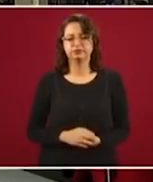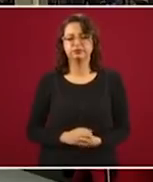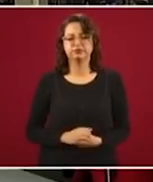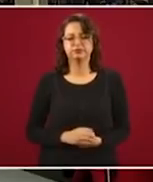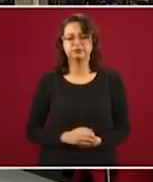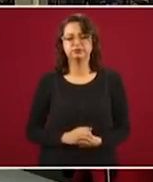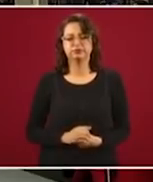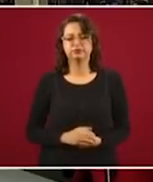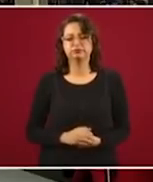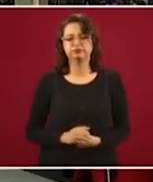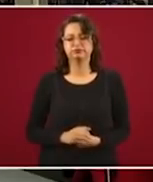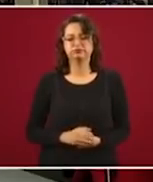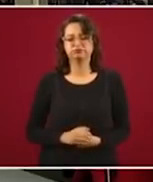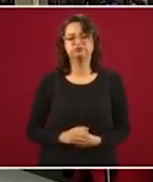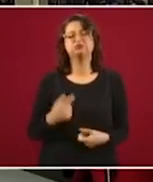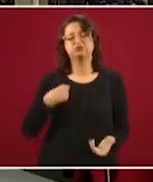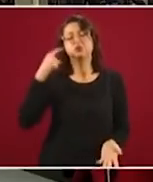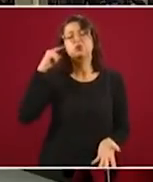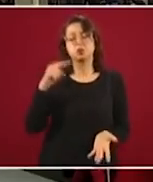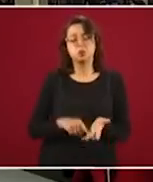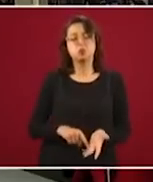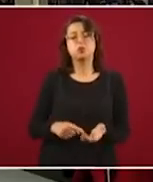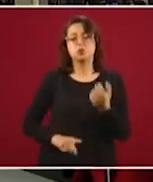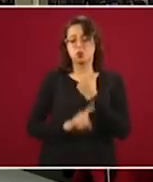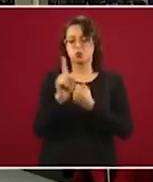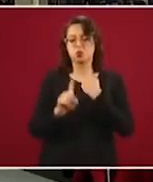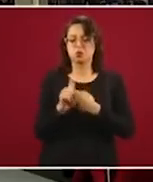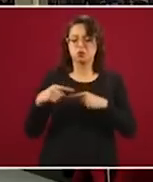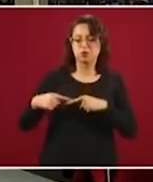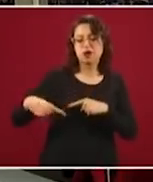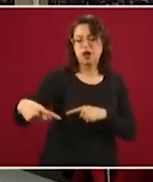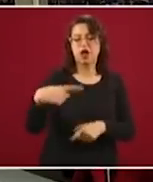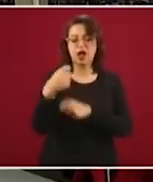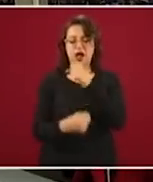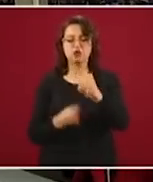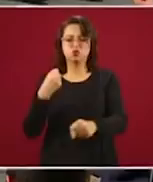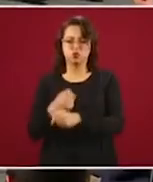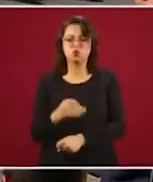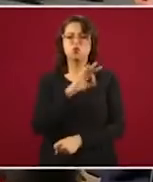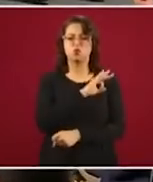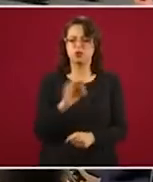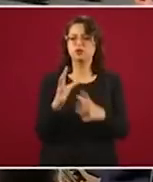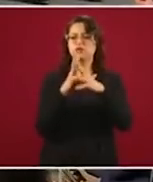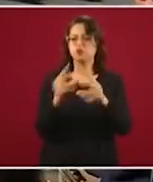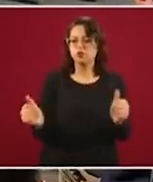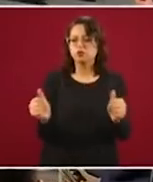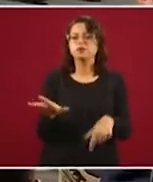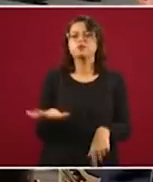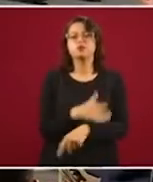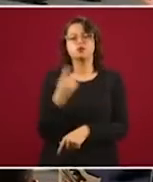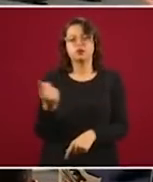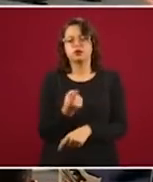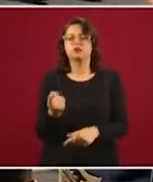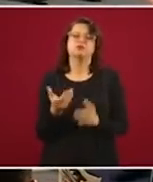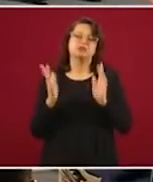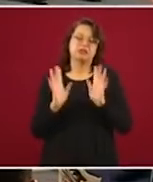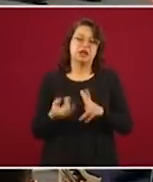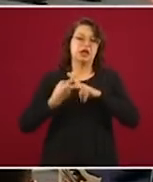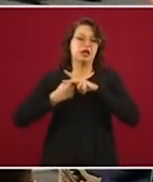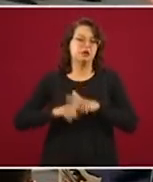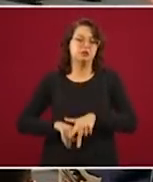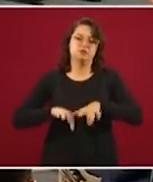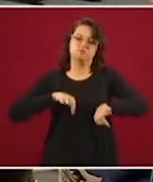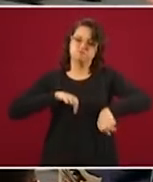Yo sí creo que es un problema que podemos resolver este año, quizá en el primer semestre, porque pues hemos trabajado muy,